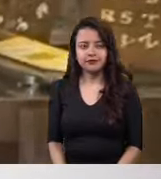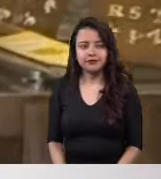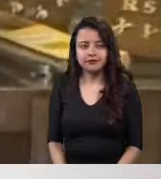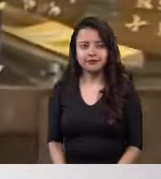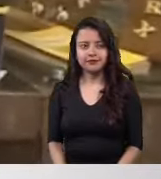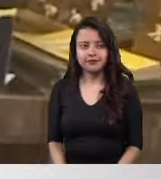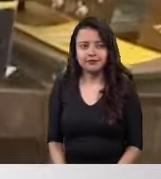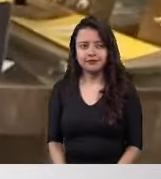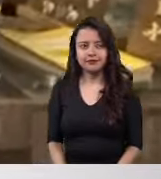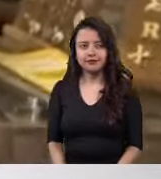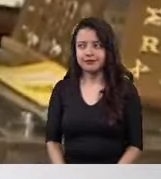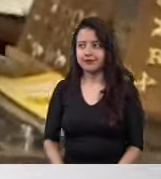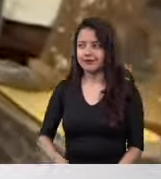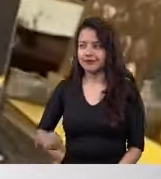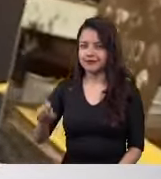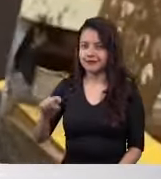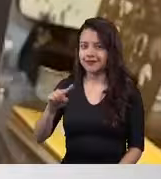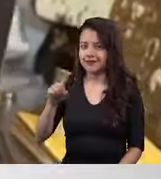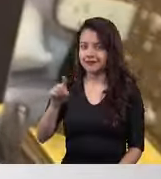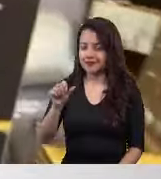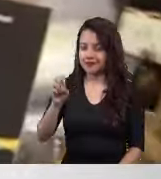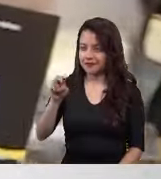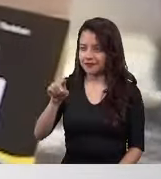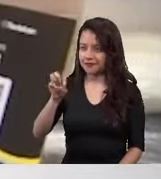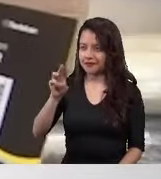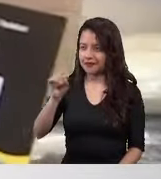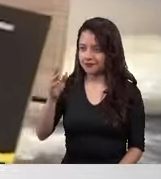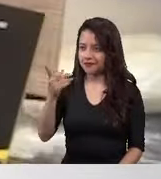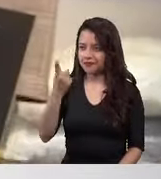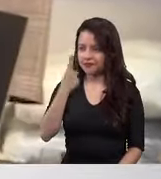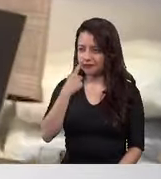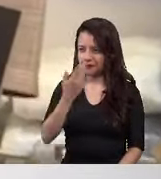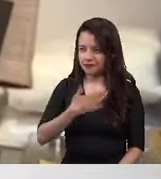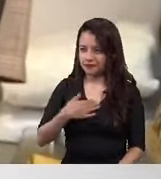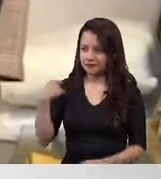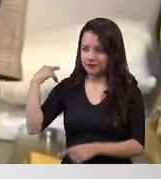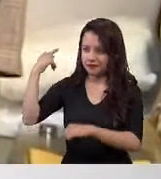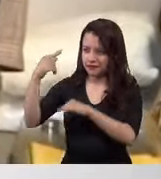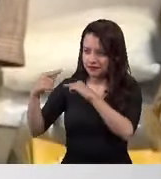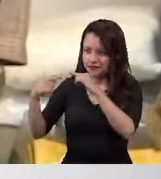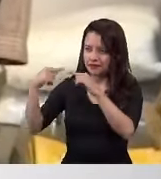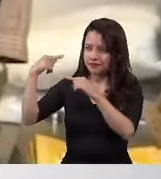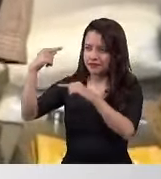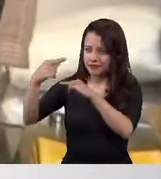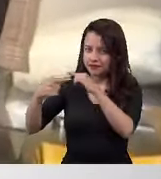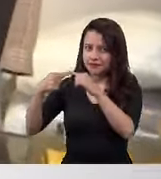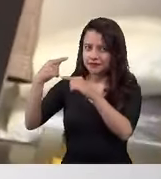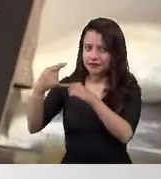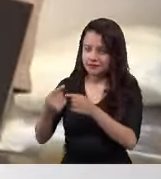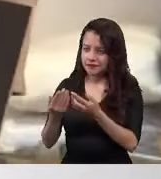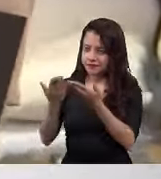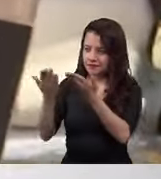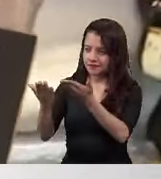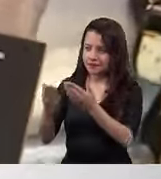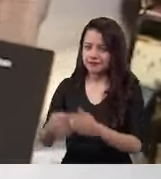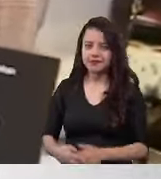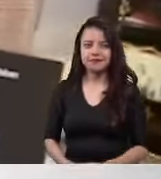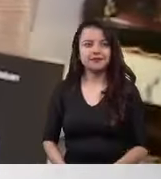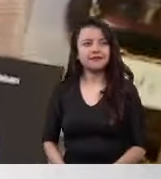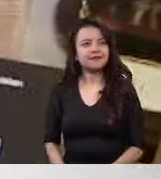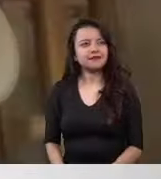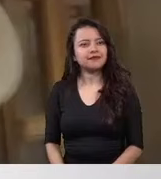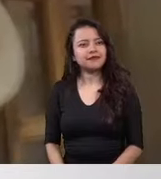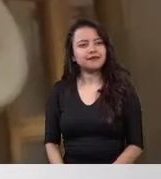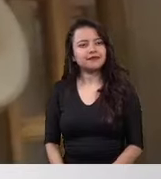Don Samuel, usted y sus padres tienen esta tradición. ¿Qué es lo que hacen aquí? Bueno, aquí hacemos